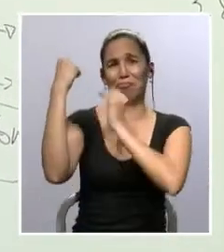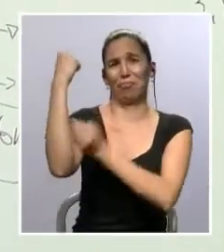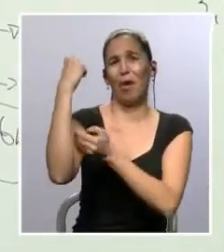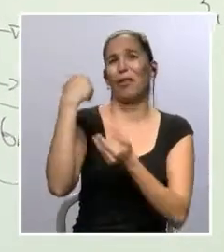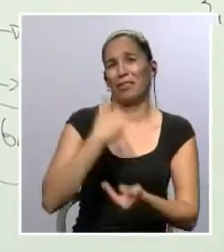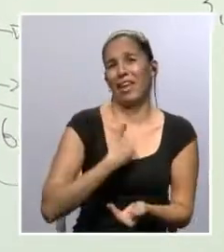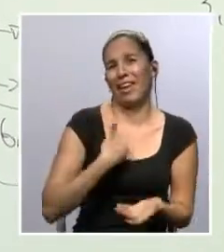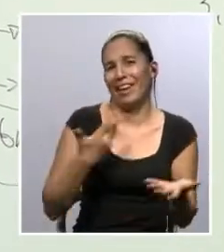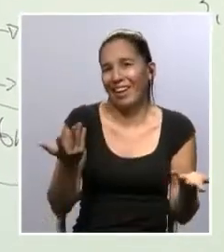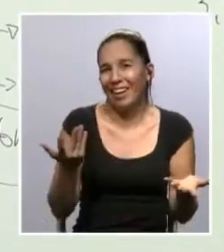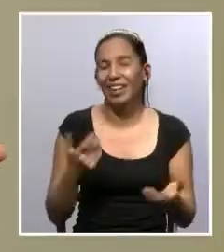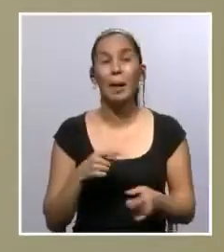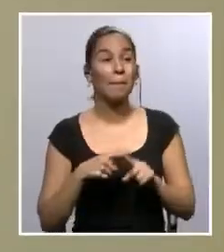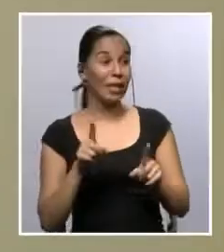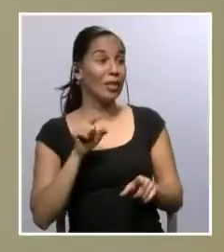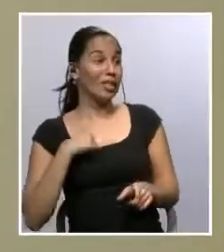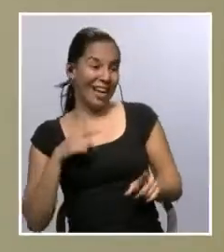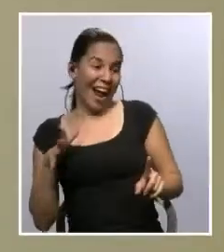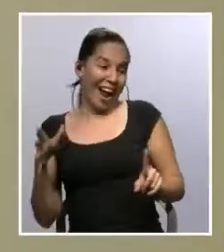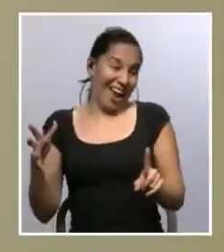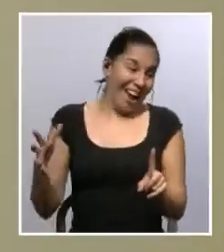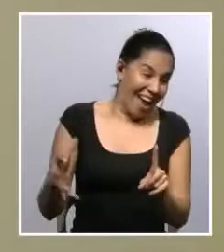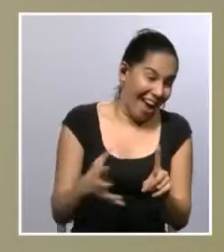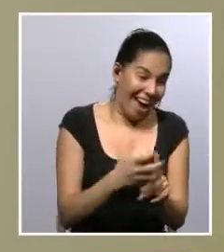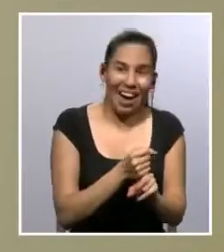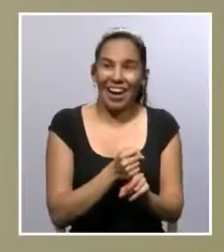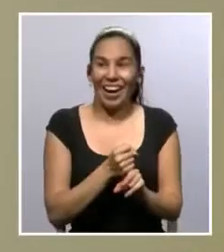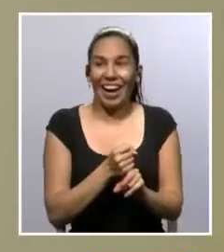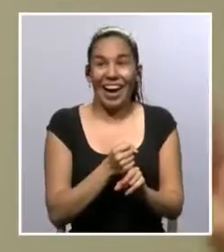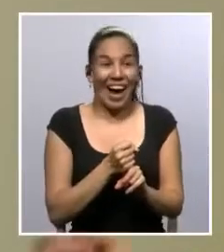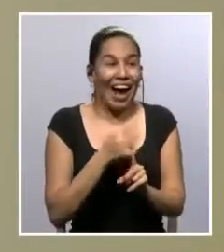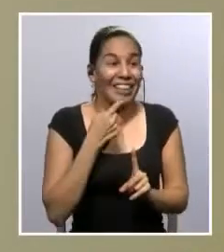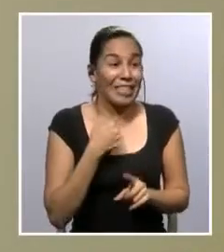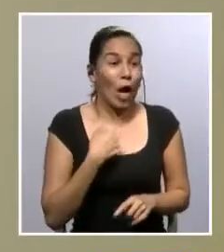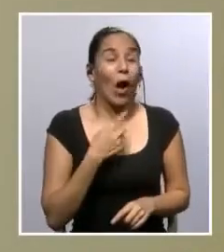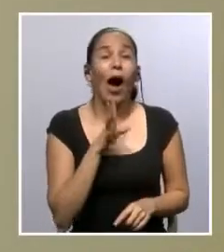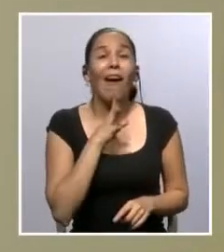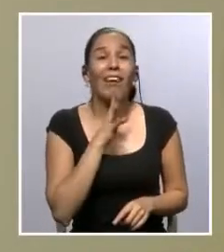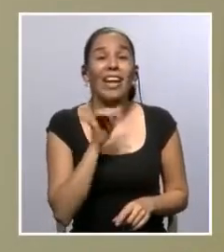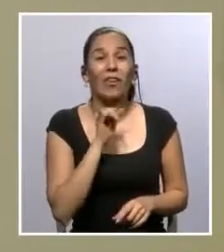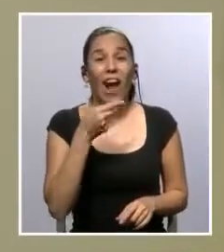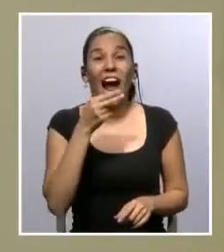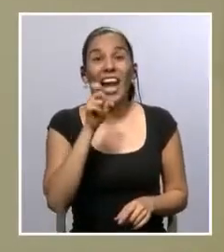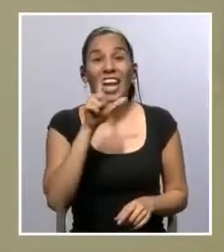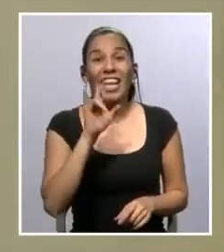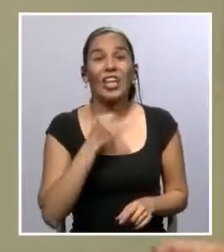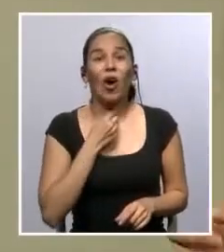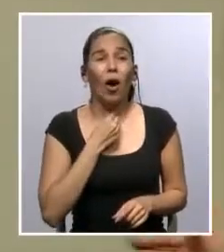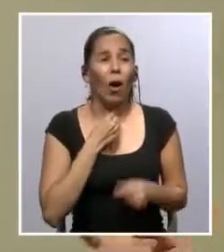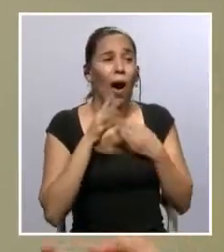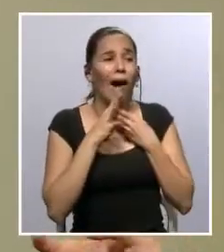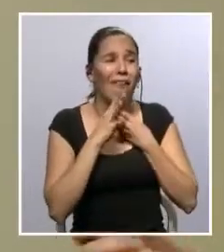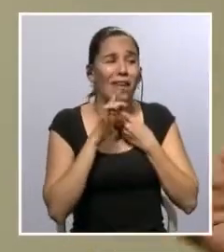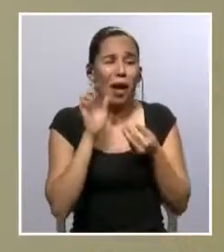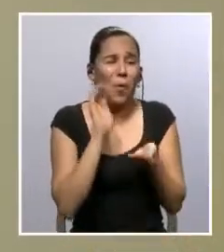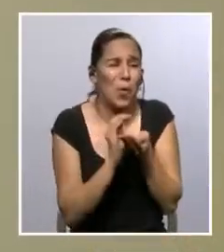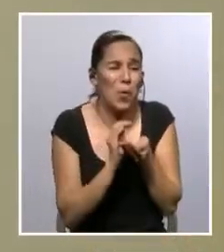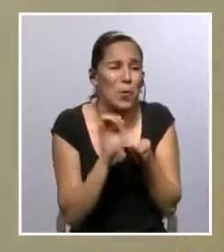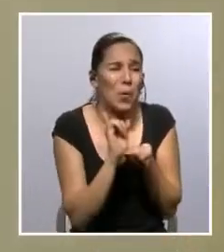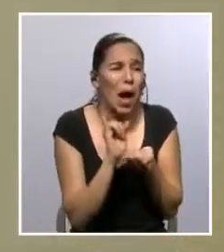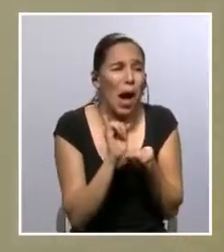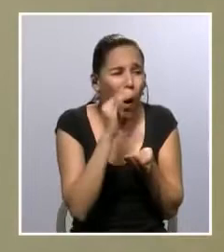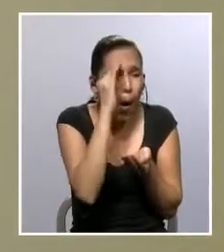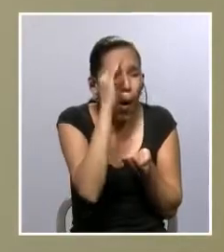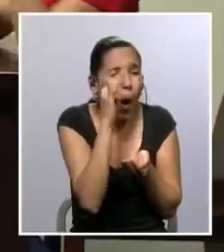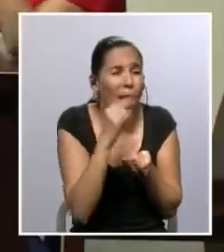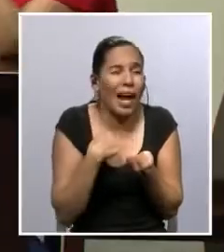posibilidad. Entonces, cuando llegaría a rescatar a la gente, hablaría, ¡los voy a salvar a todos! ¿Se imagina un Superman de